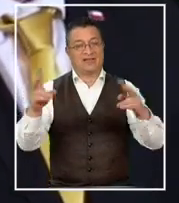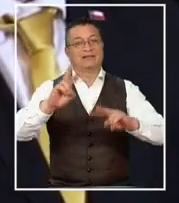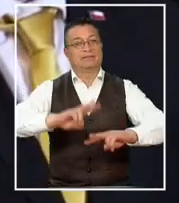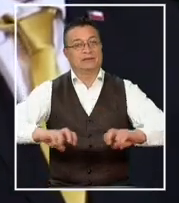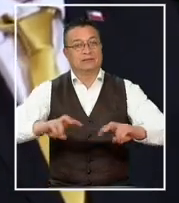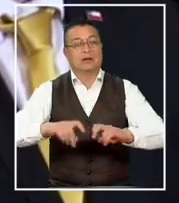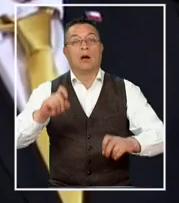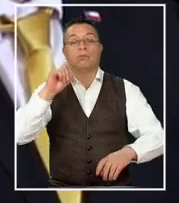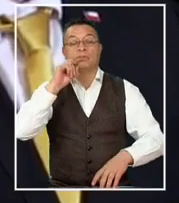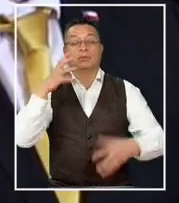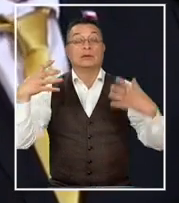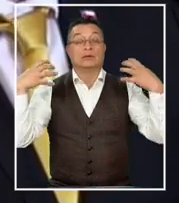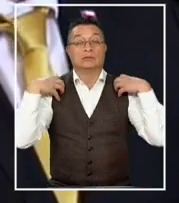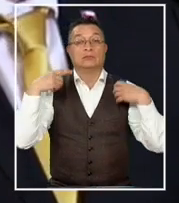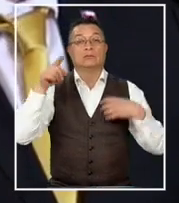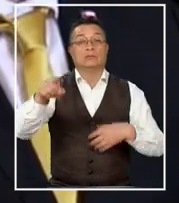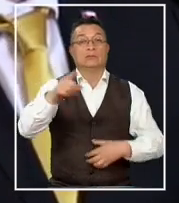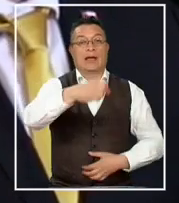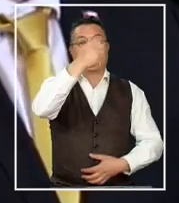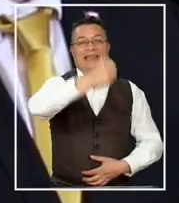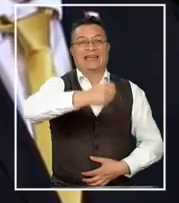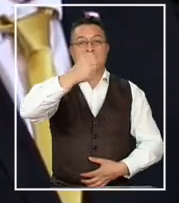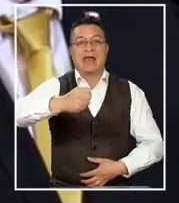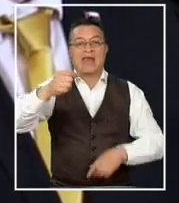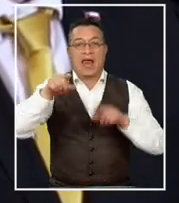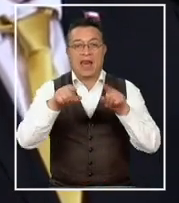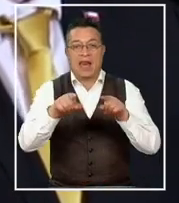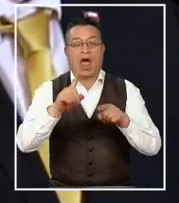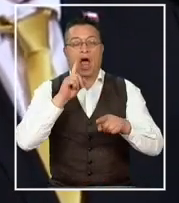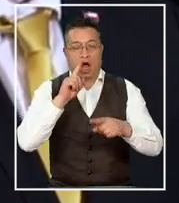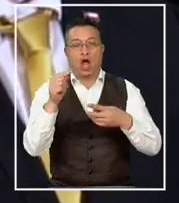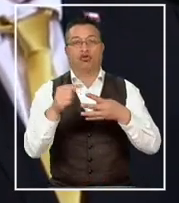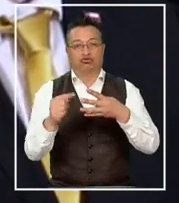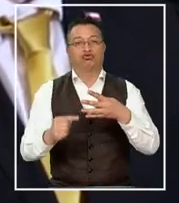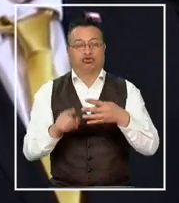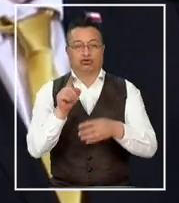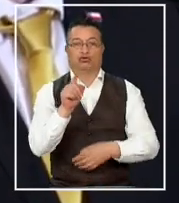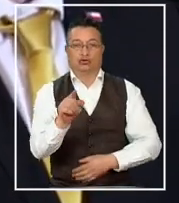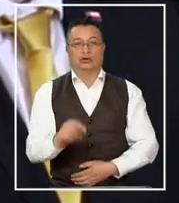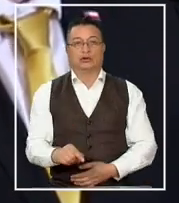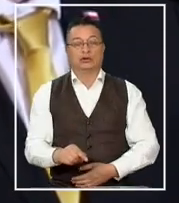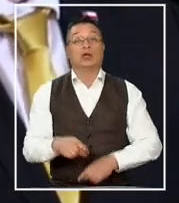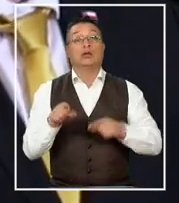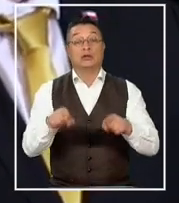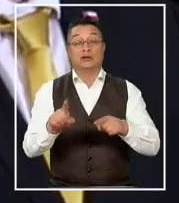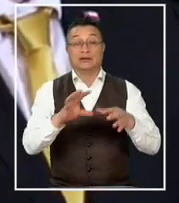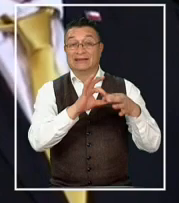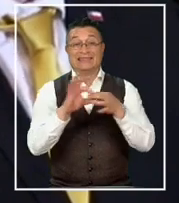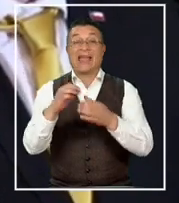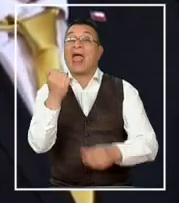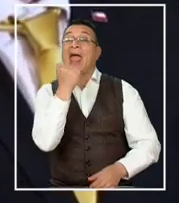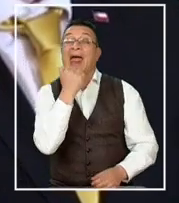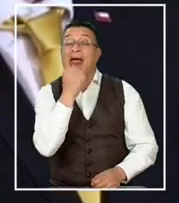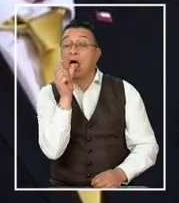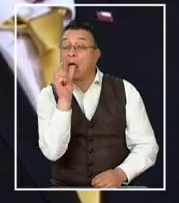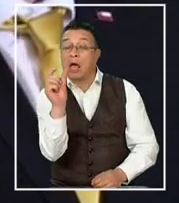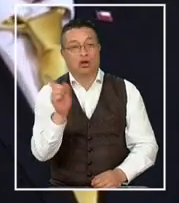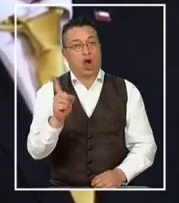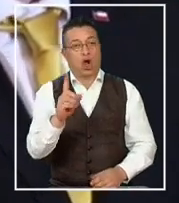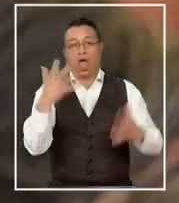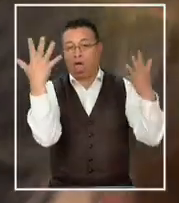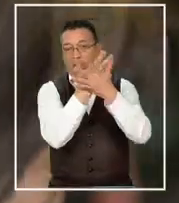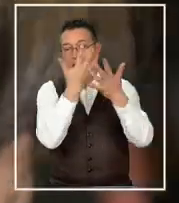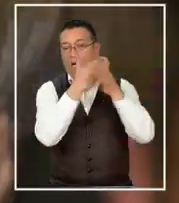se determinen las responsabilidades criminales que podrían existir en estos casos. Acá no se trata de un error, acá hay una